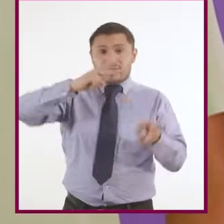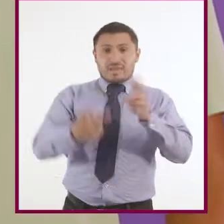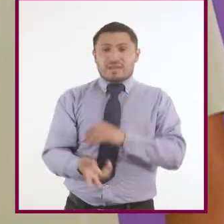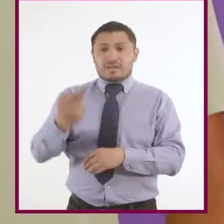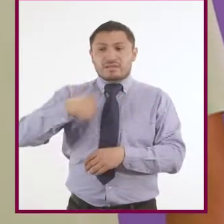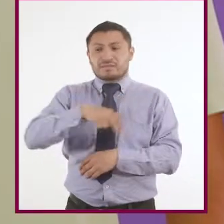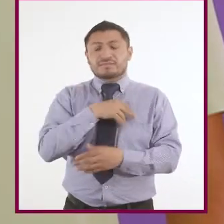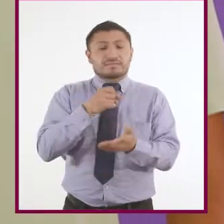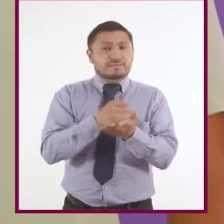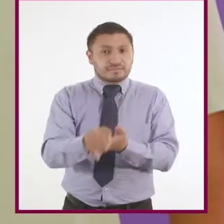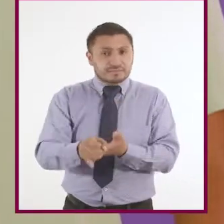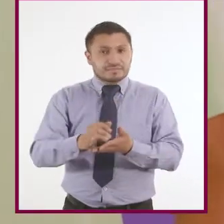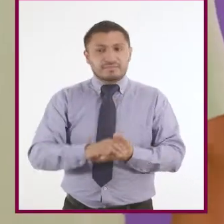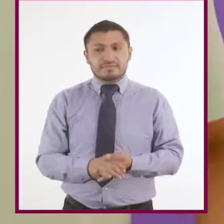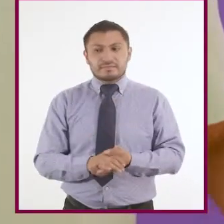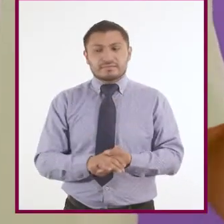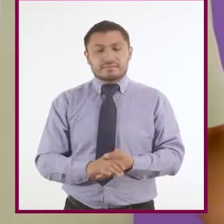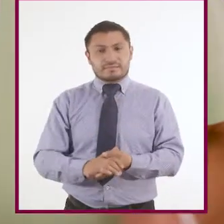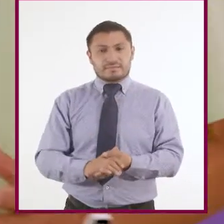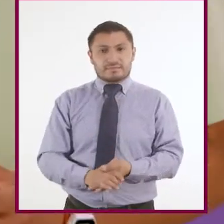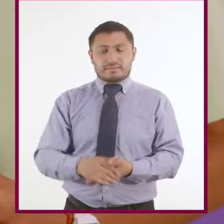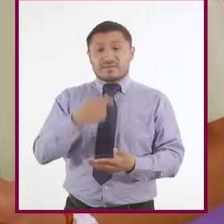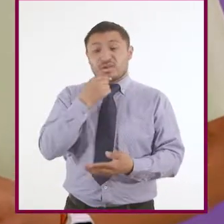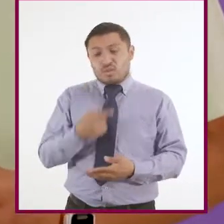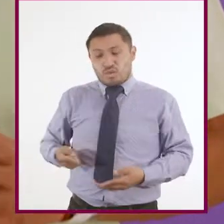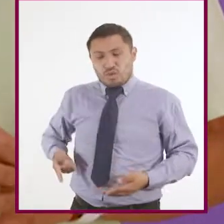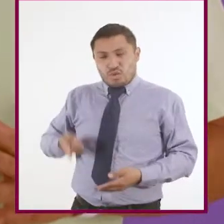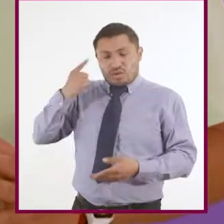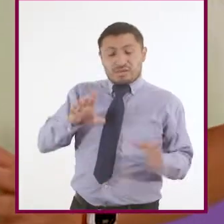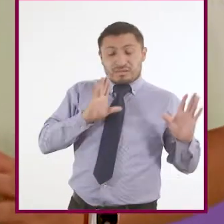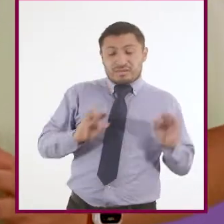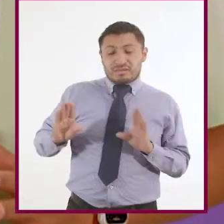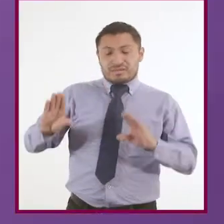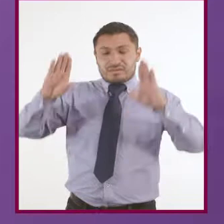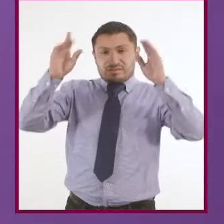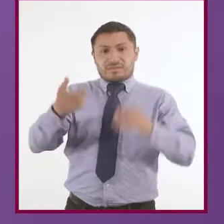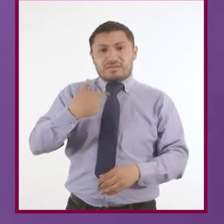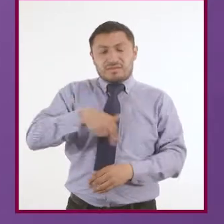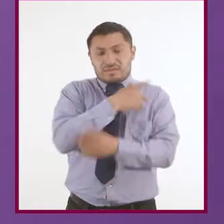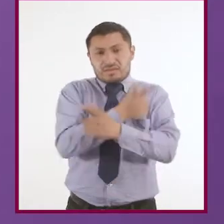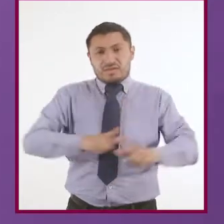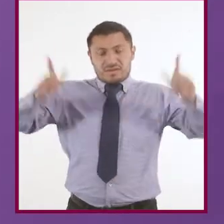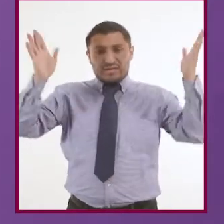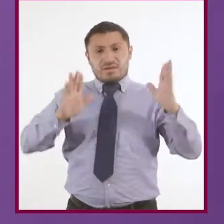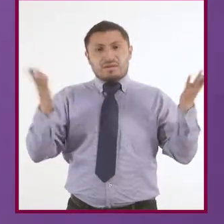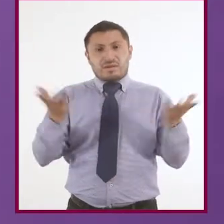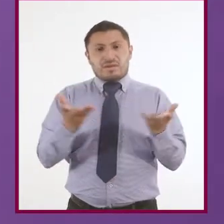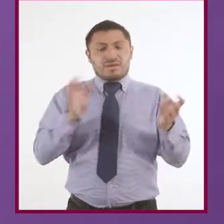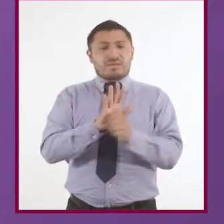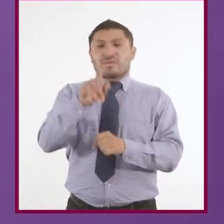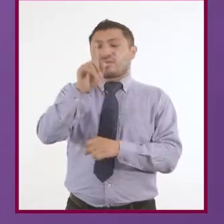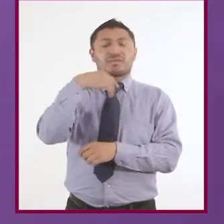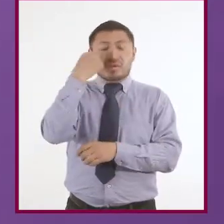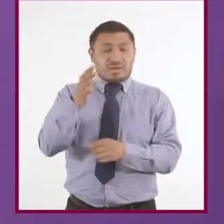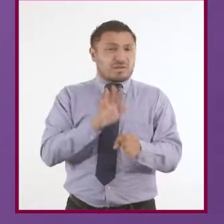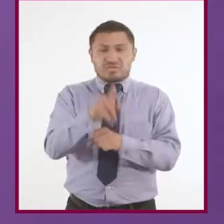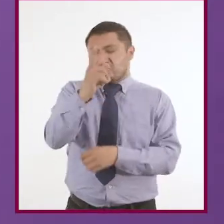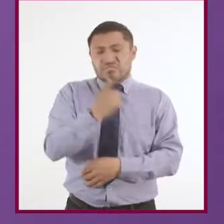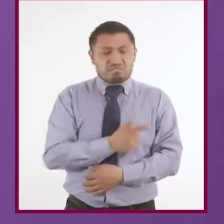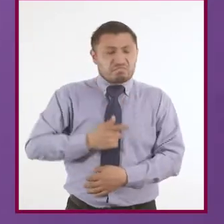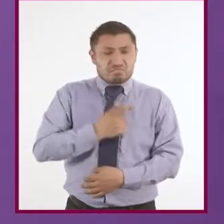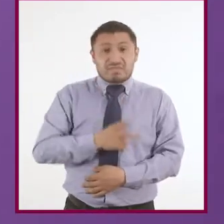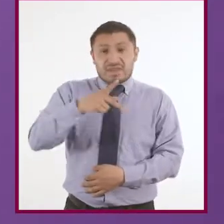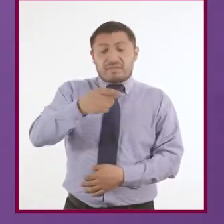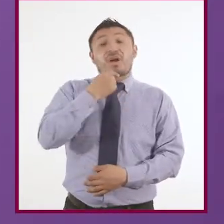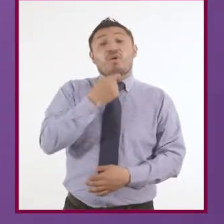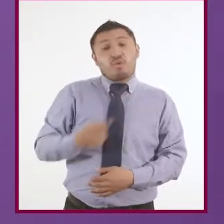somos nuestras decisiones. Desde nuestra niñez nos enseñan que somos libres de hacer lo que queremos y lo que nos gusta, pero también durante